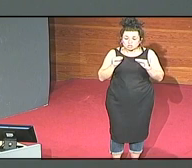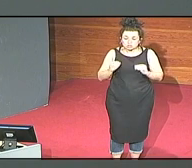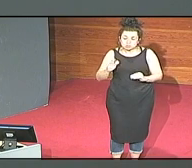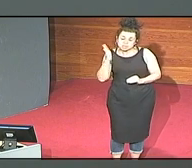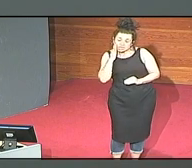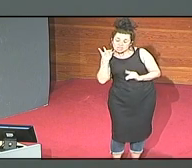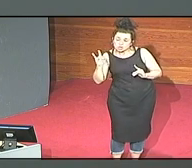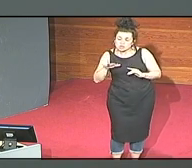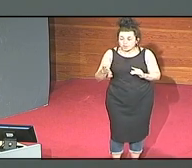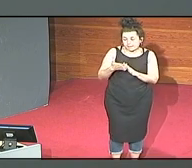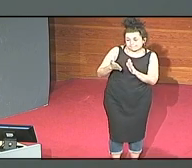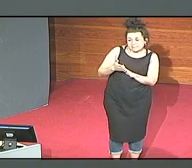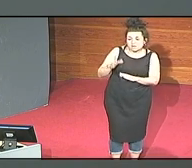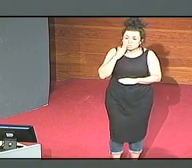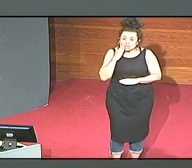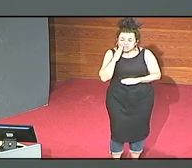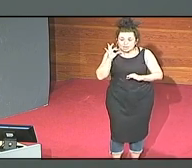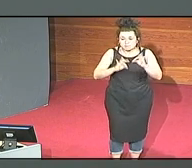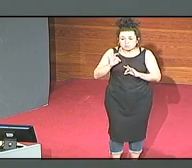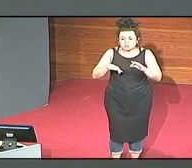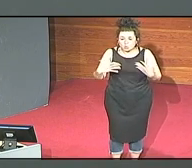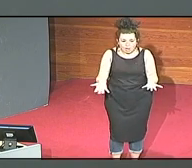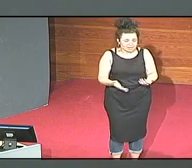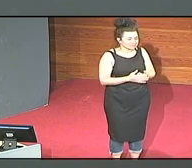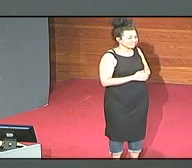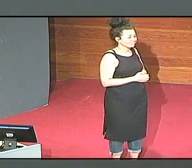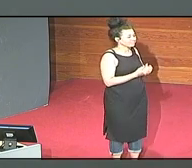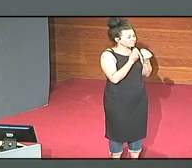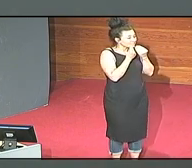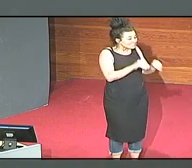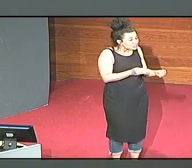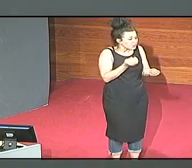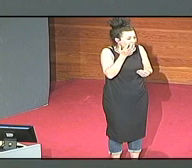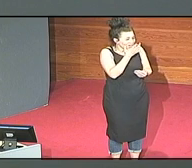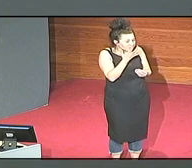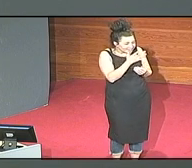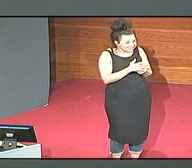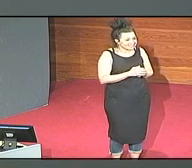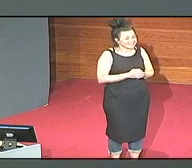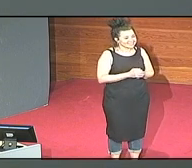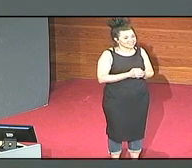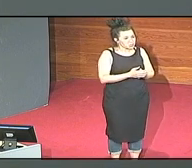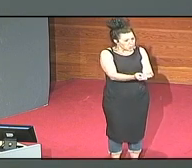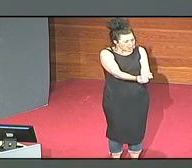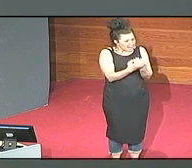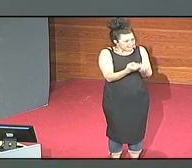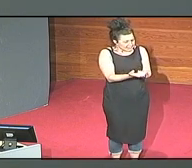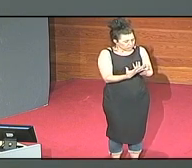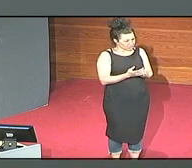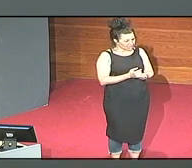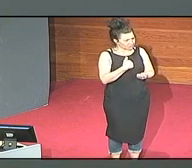mejilla y en qué proporción esta historia que me contaron me hizo pensar